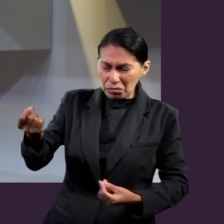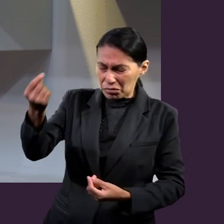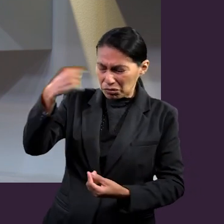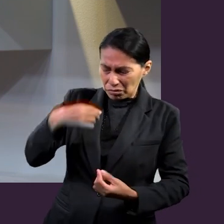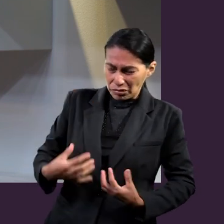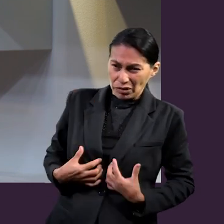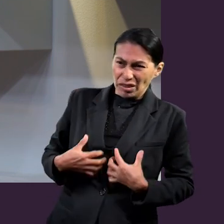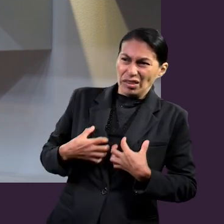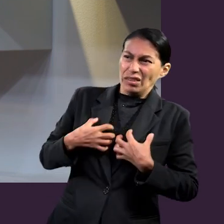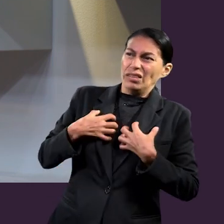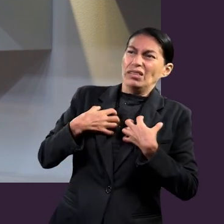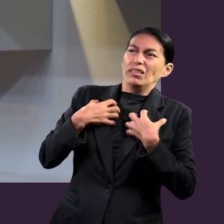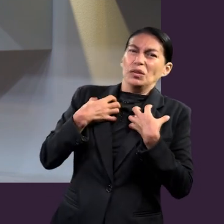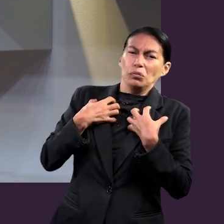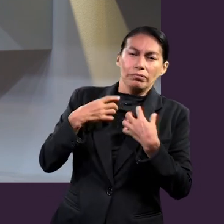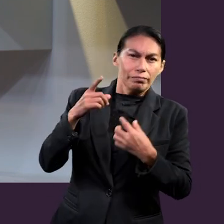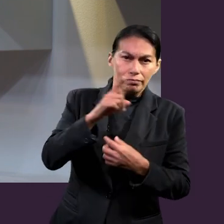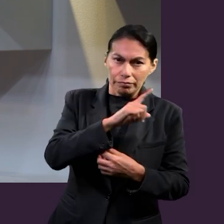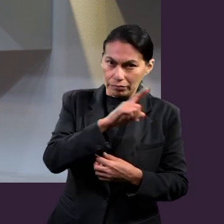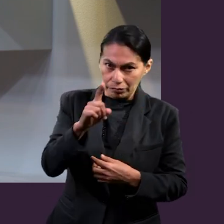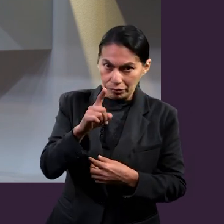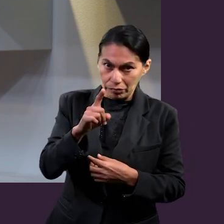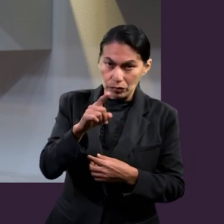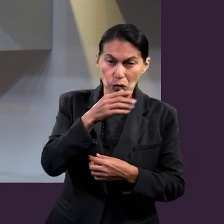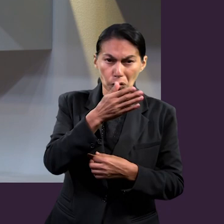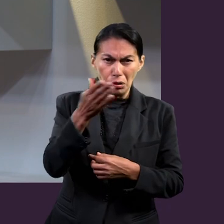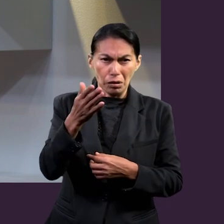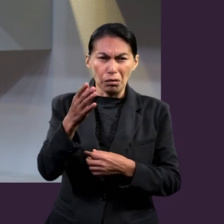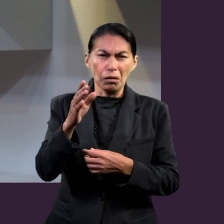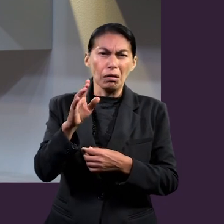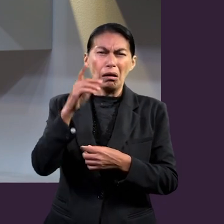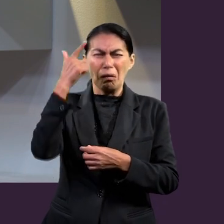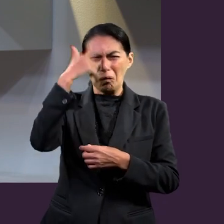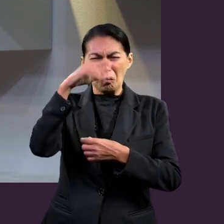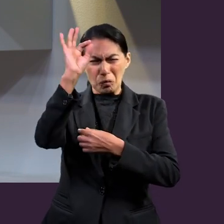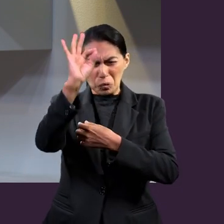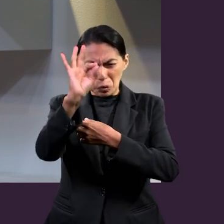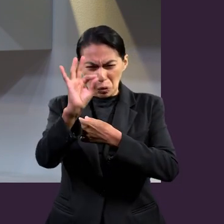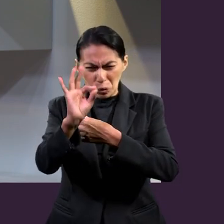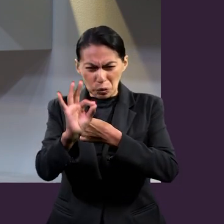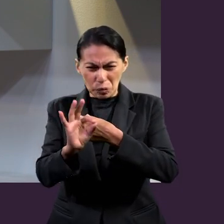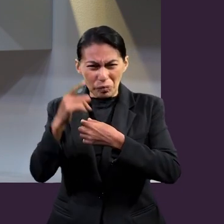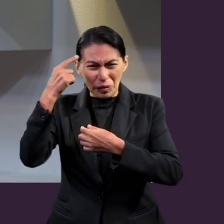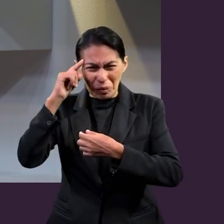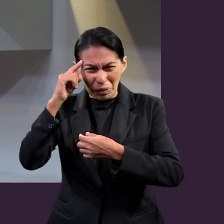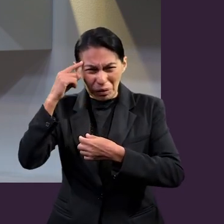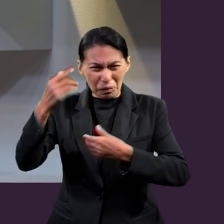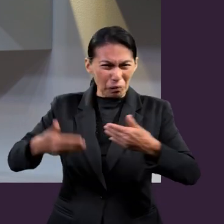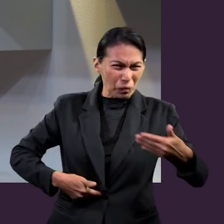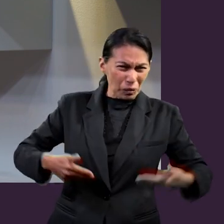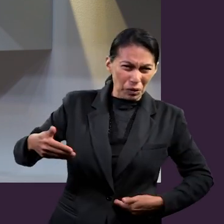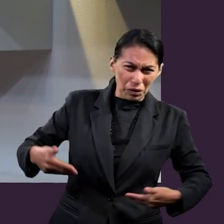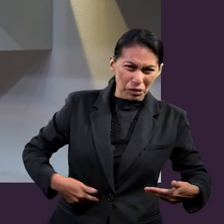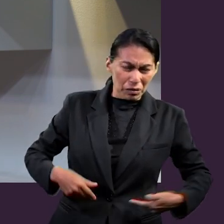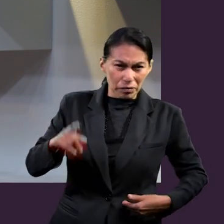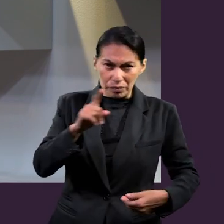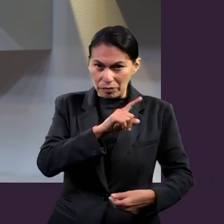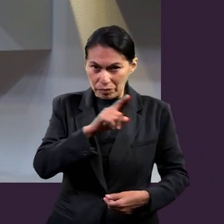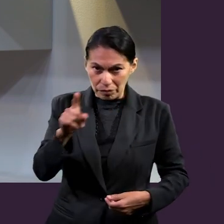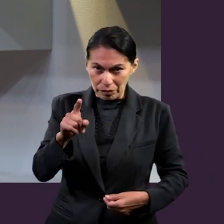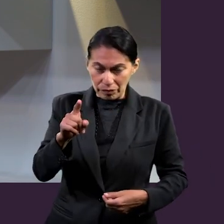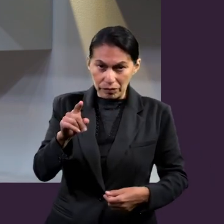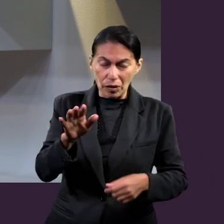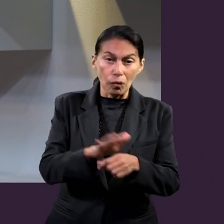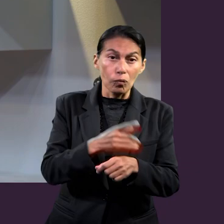enojos los controle. No permitan que el sol se ponga mientras siguen enojados. Porque el enojo